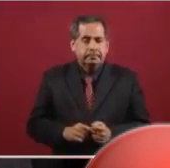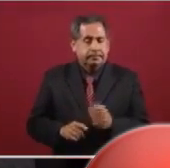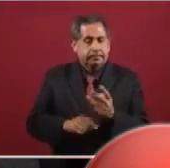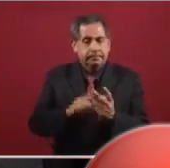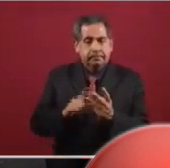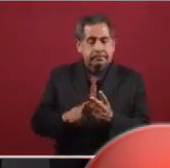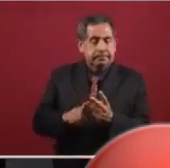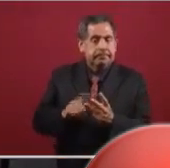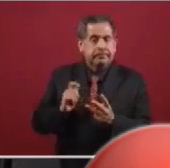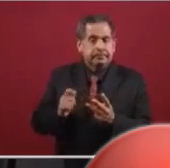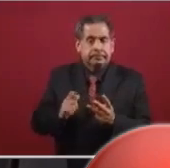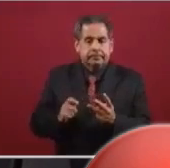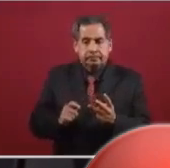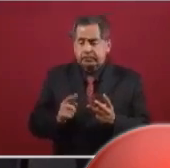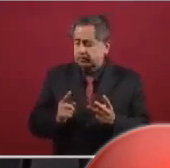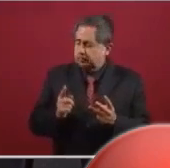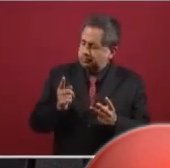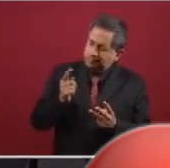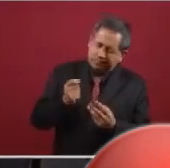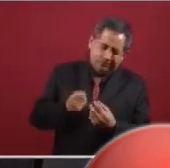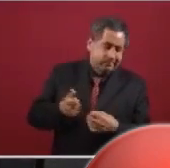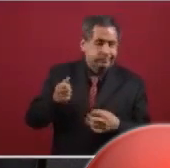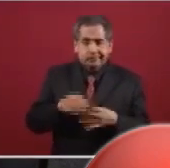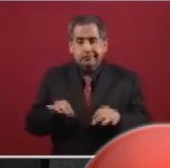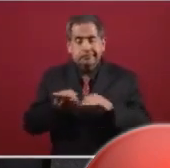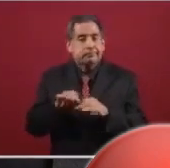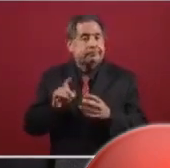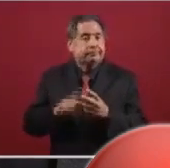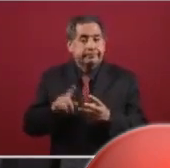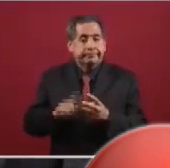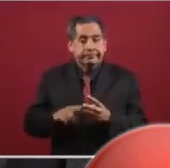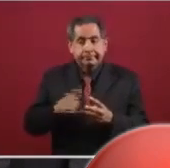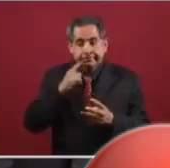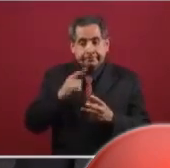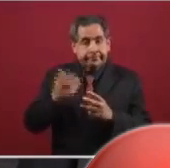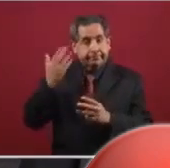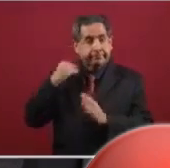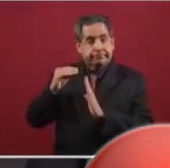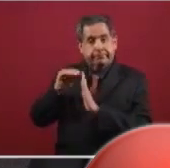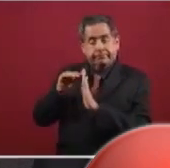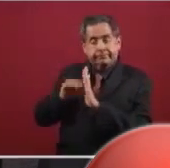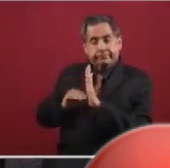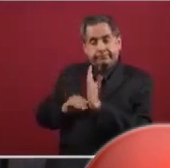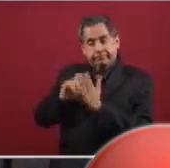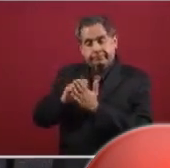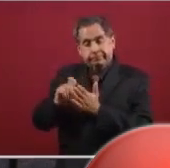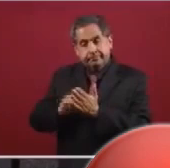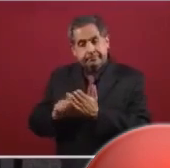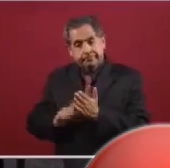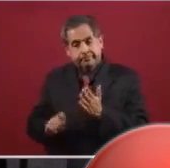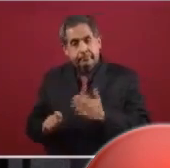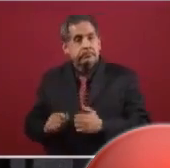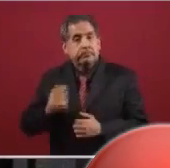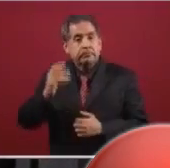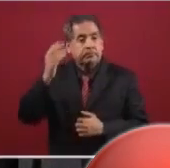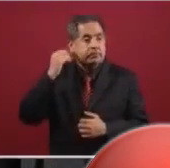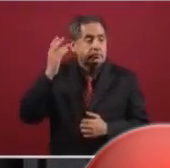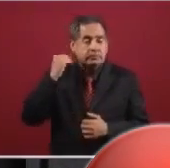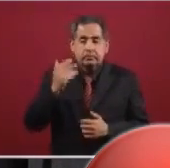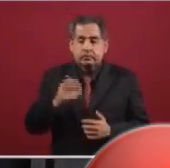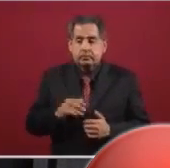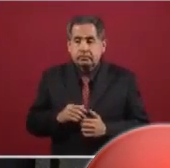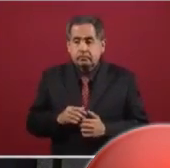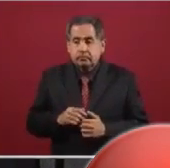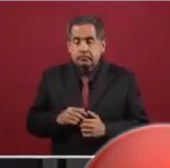luego algo importantísimo, porque cuando se hace la cartilla no